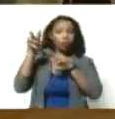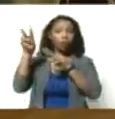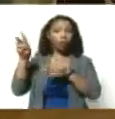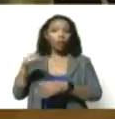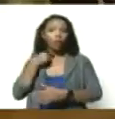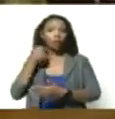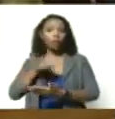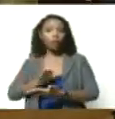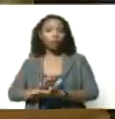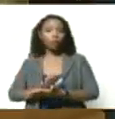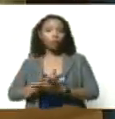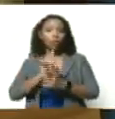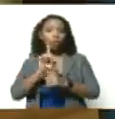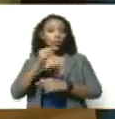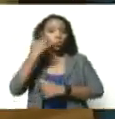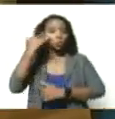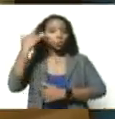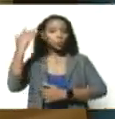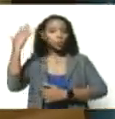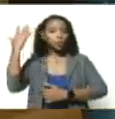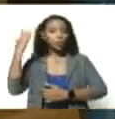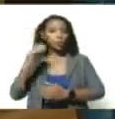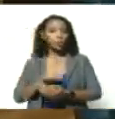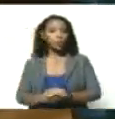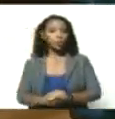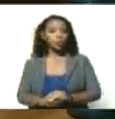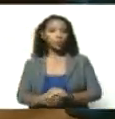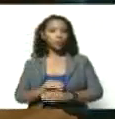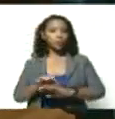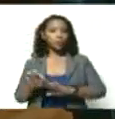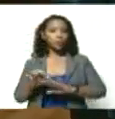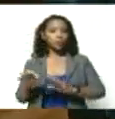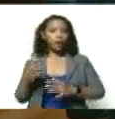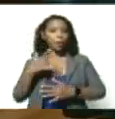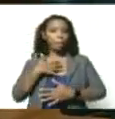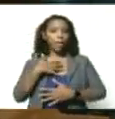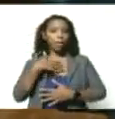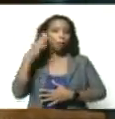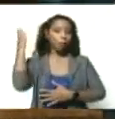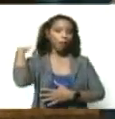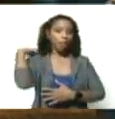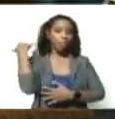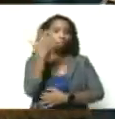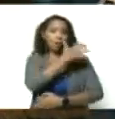mata y tus uñas en mi espalda.